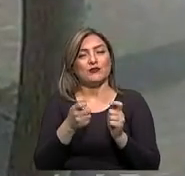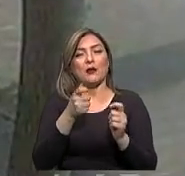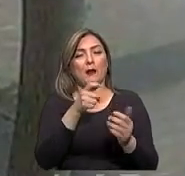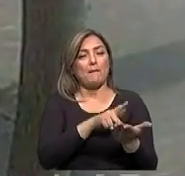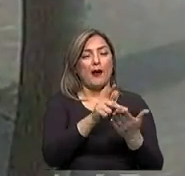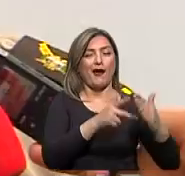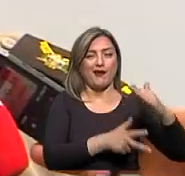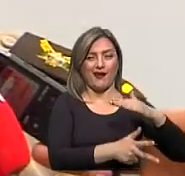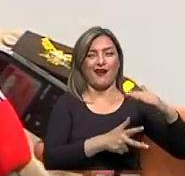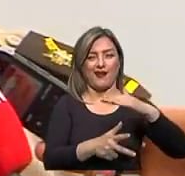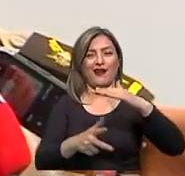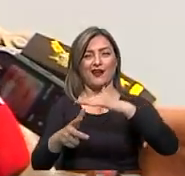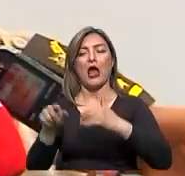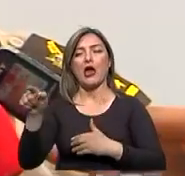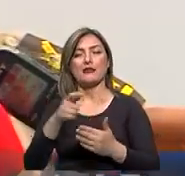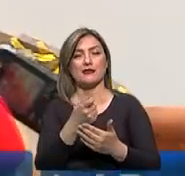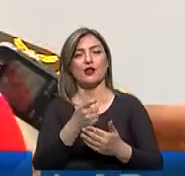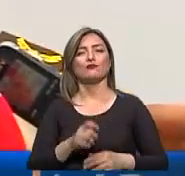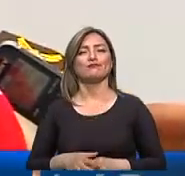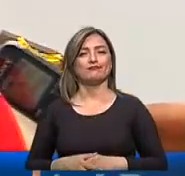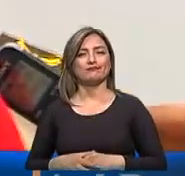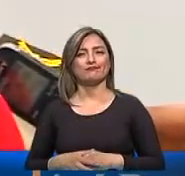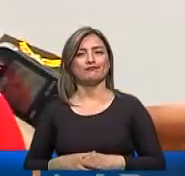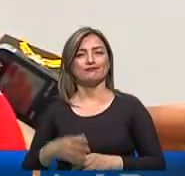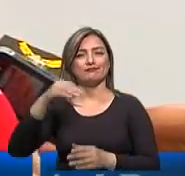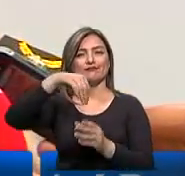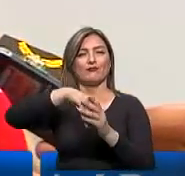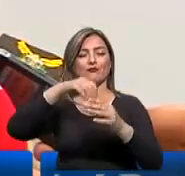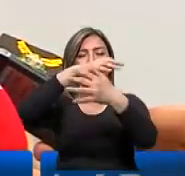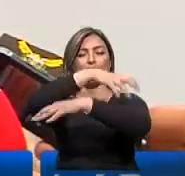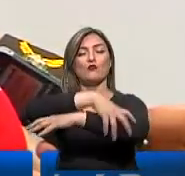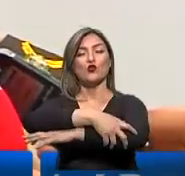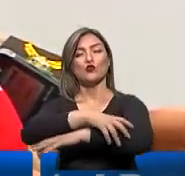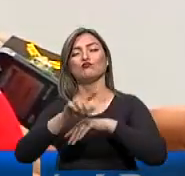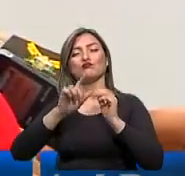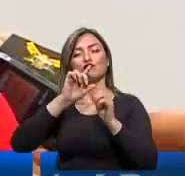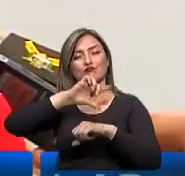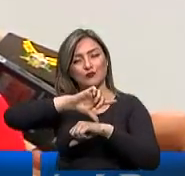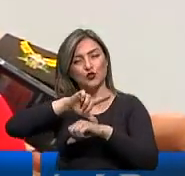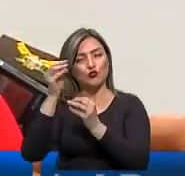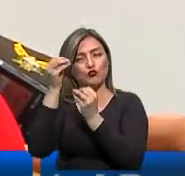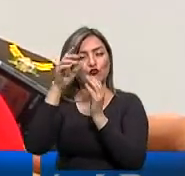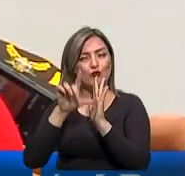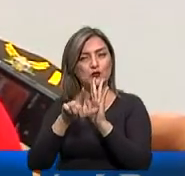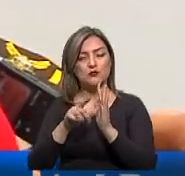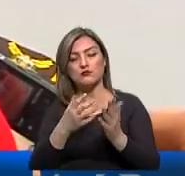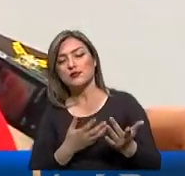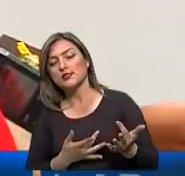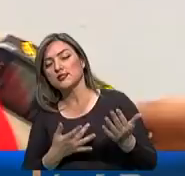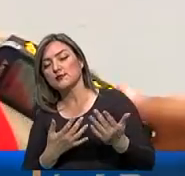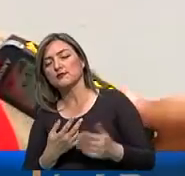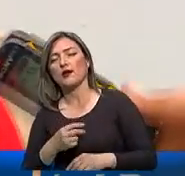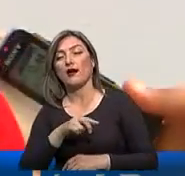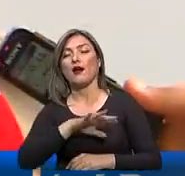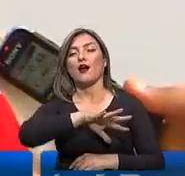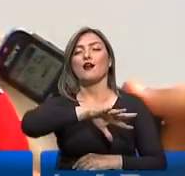parqueos. Antisociales ya se han encontrado al interior del malecón de algunos minutos en base a la información que sacamos de